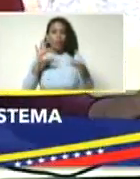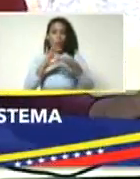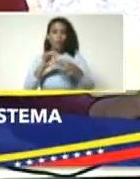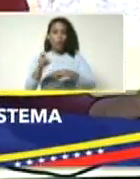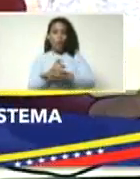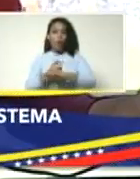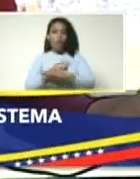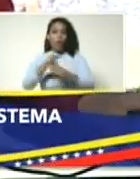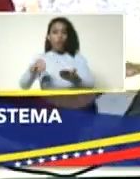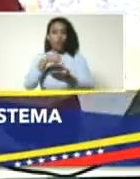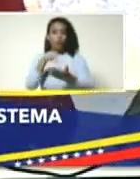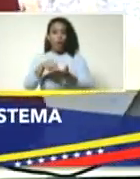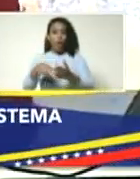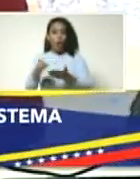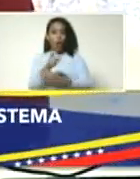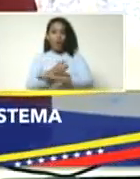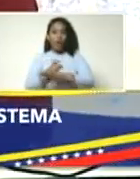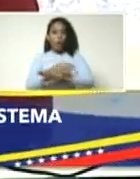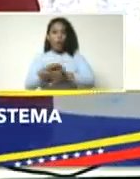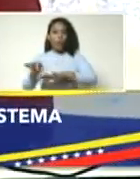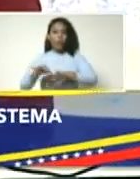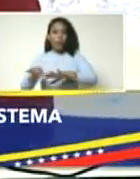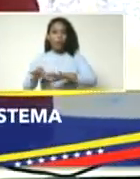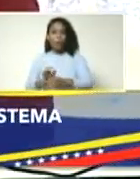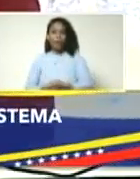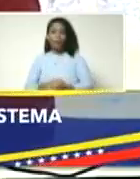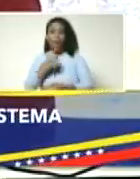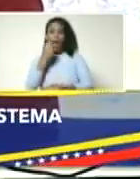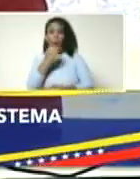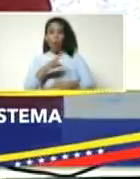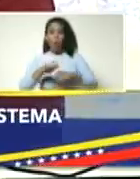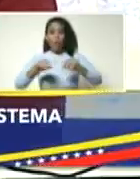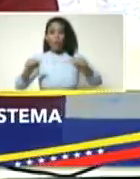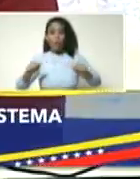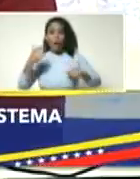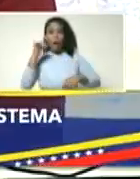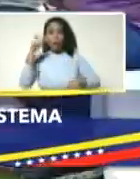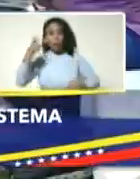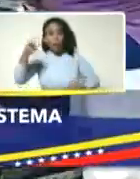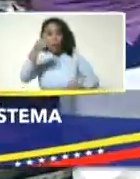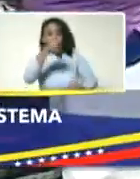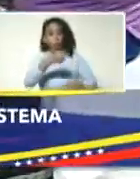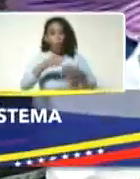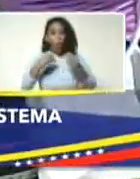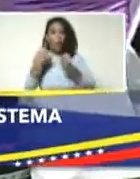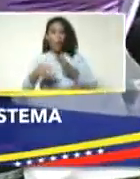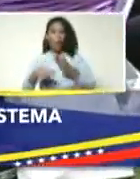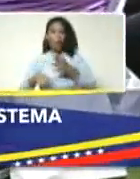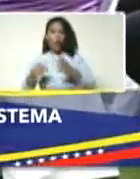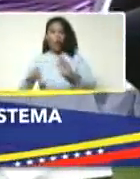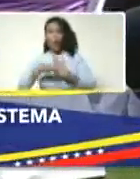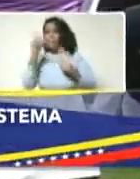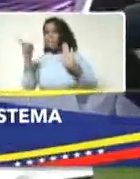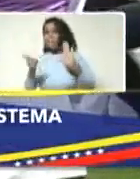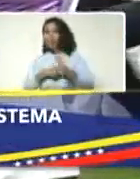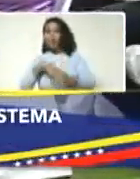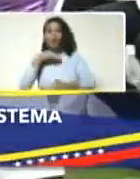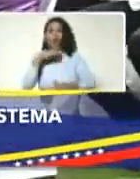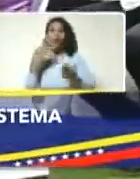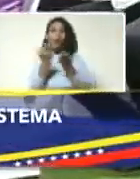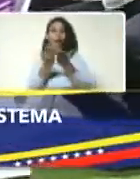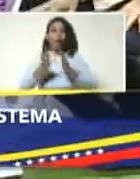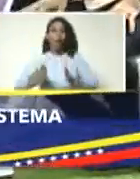gobierno nacional, el gobierno regional, el gobierno municipal. Y bueno, en el terreno estamos buscando los recursos para llegar a la totalidad de las